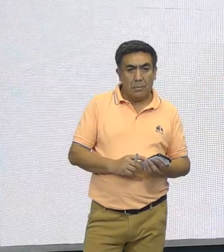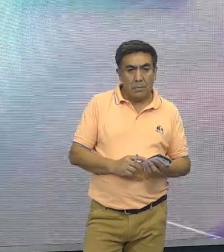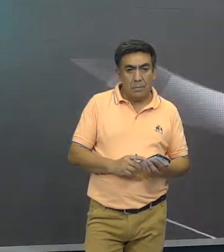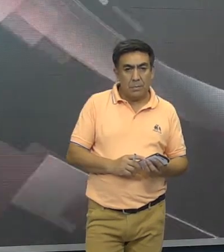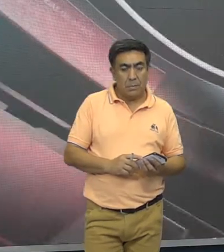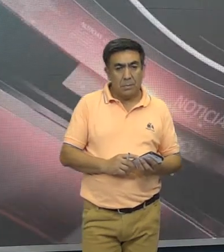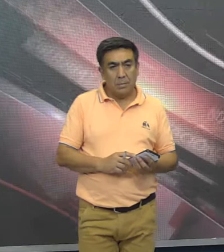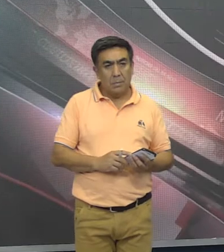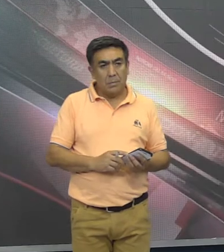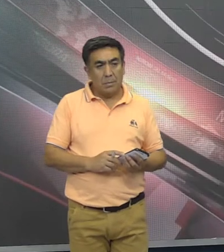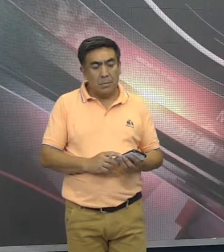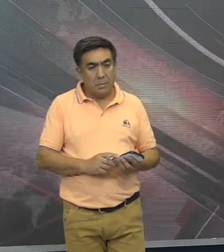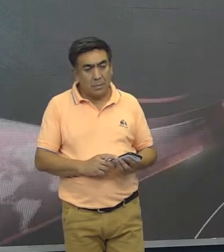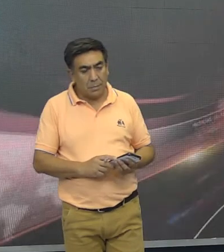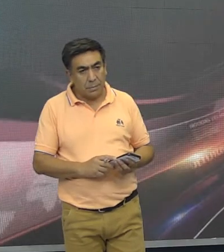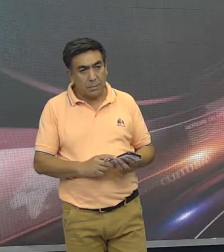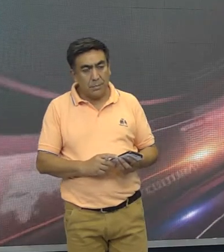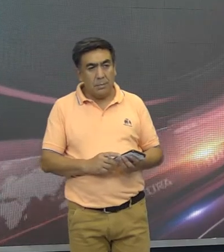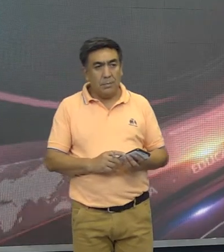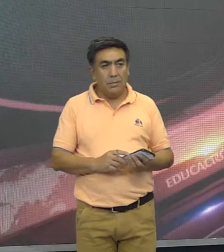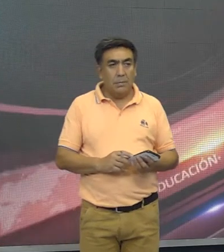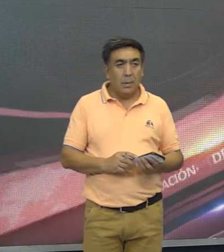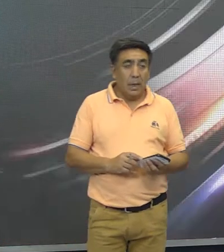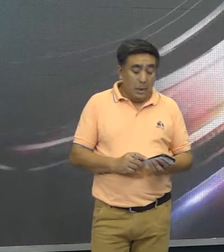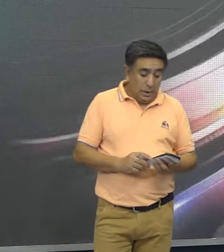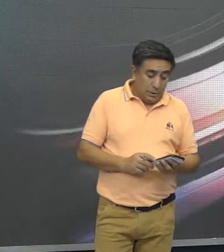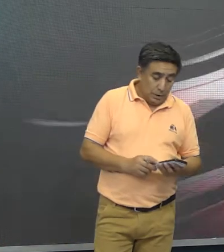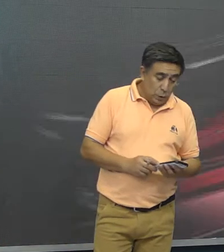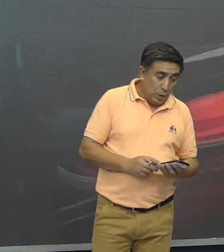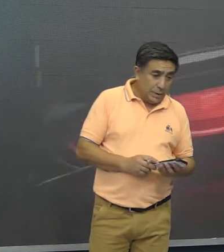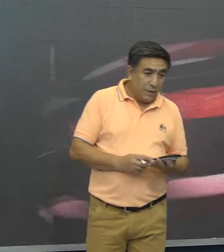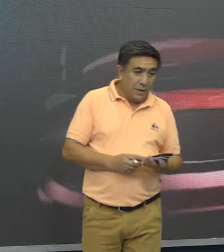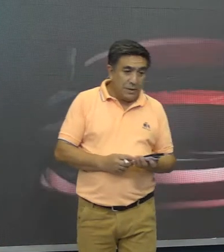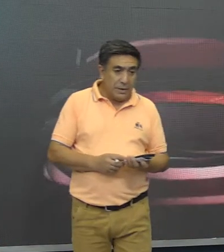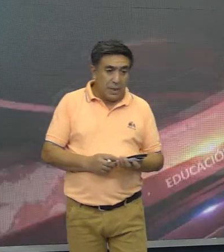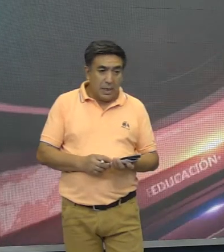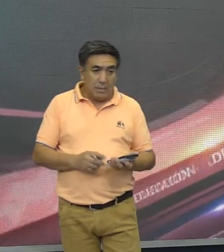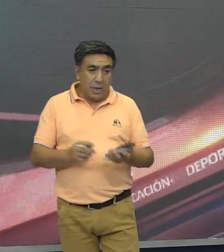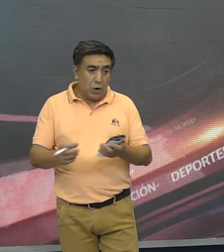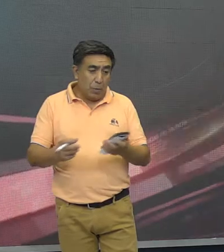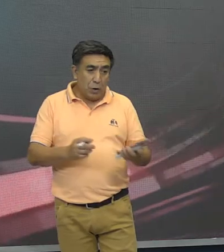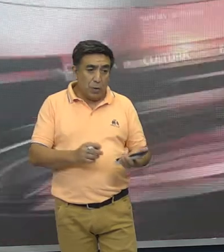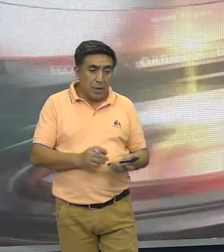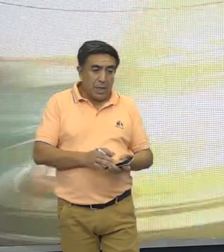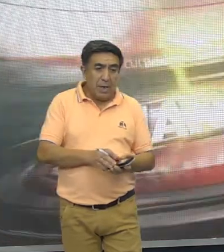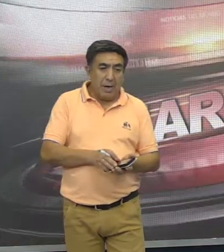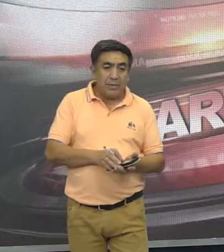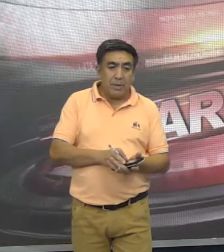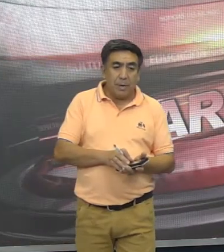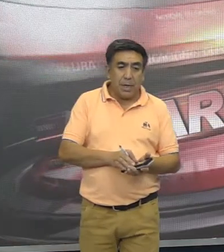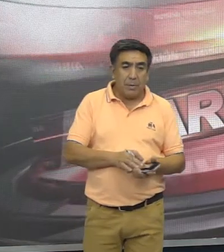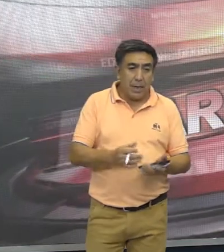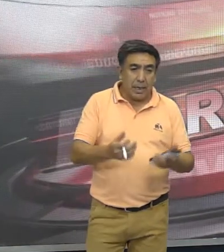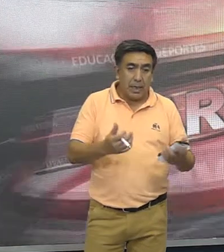bolsillo y podamos recuperar el sendero del desarrollo en el país. Sin duda esa diferencia en mayor o menor medida va a